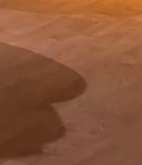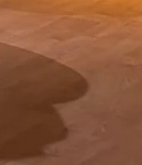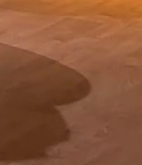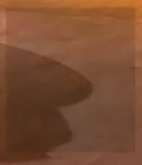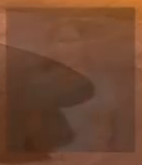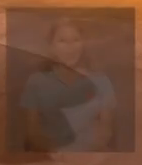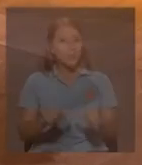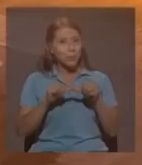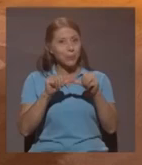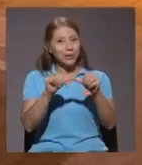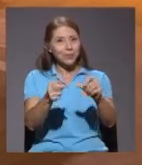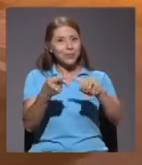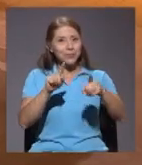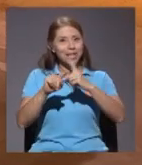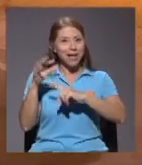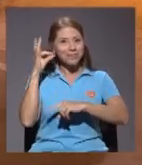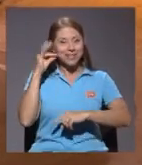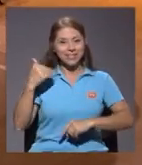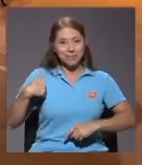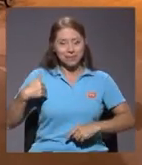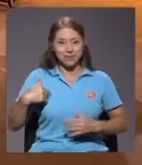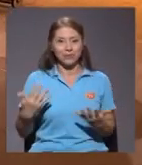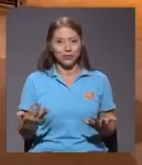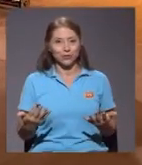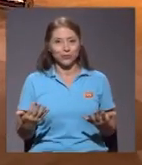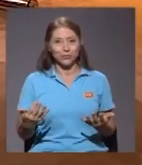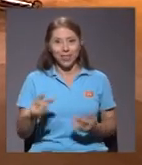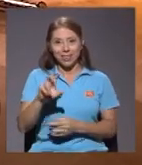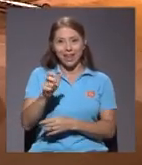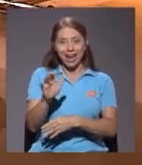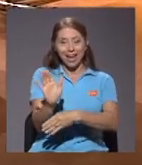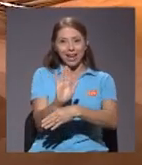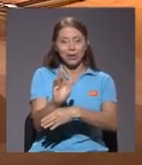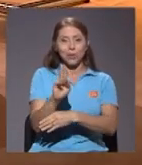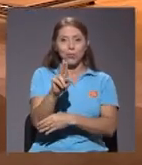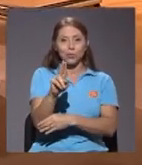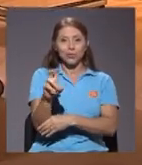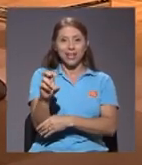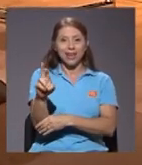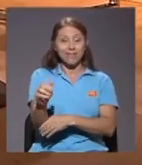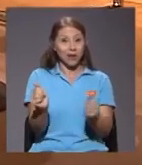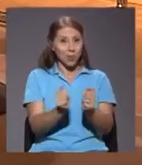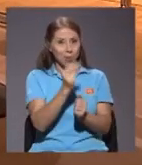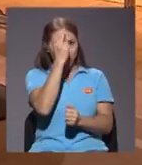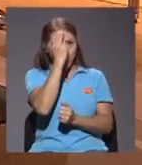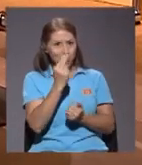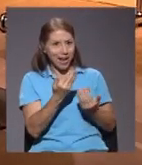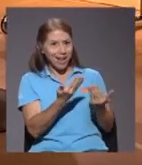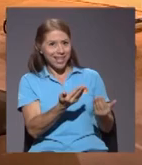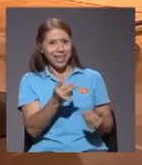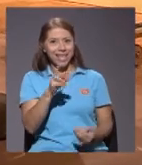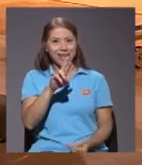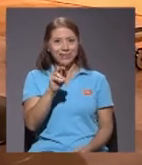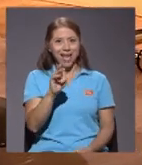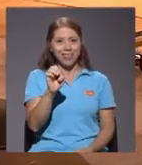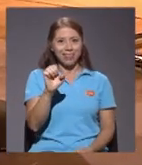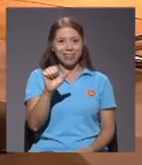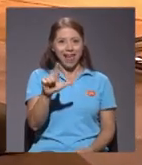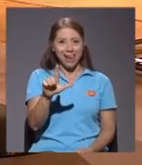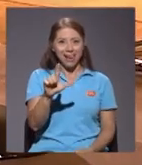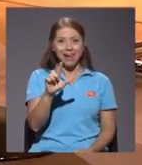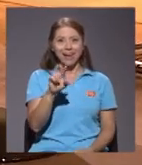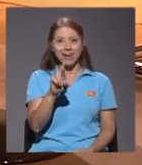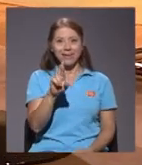continuamos amigas amigos de cada luther con este privilegio de tener aquí a don rodeando el ribera y